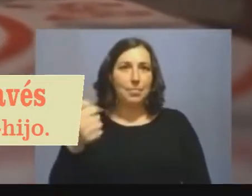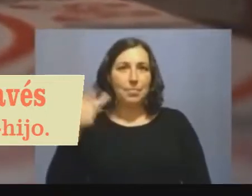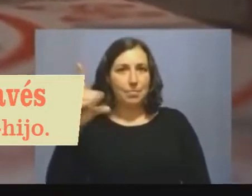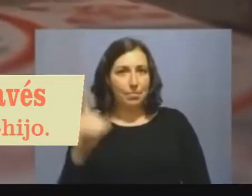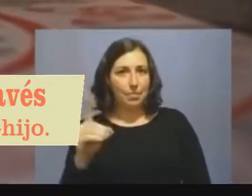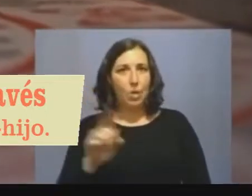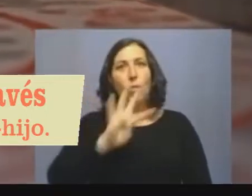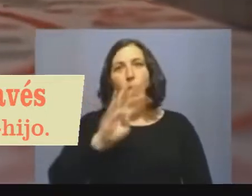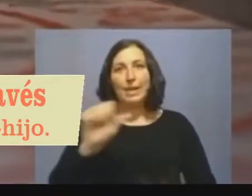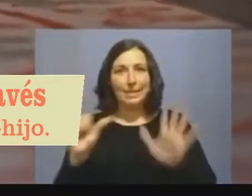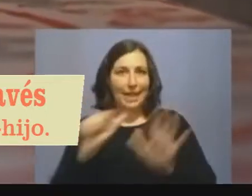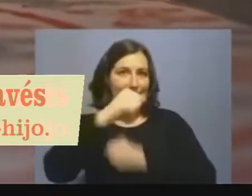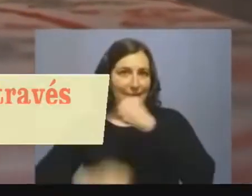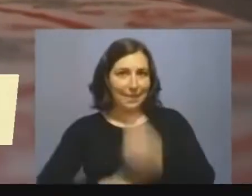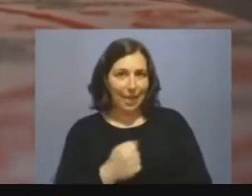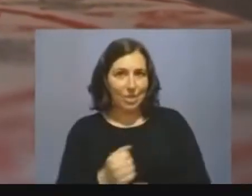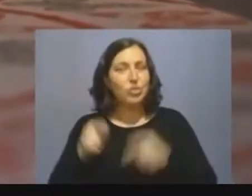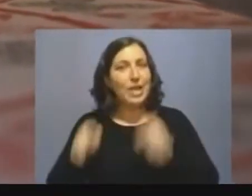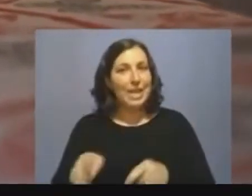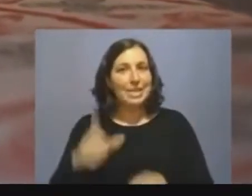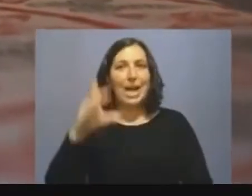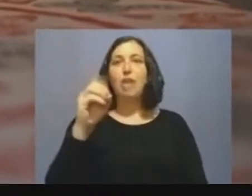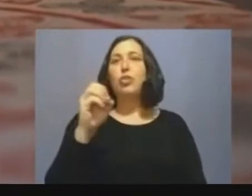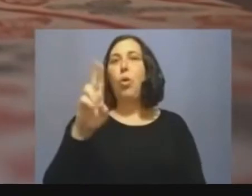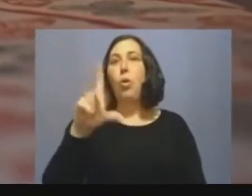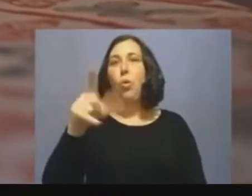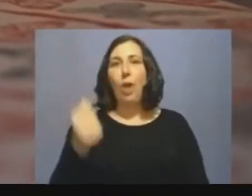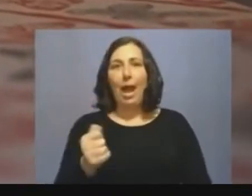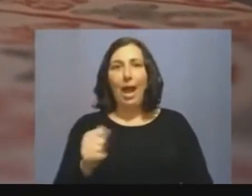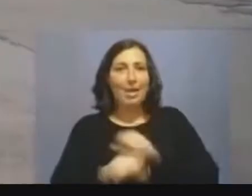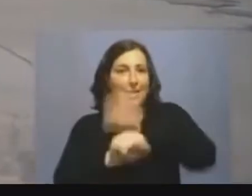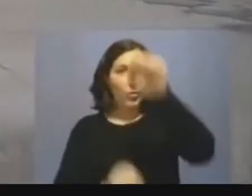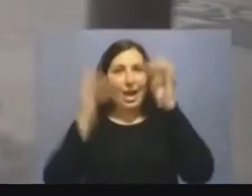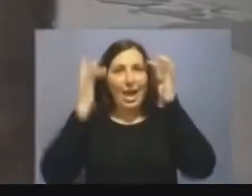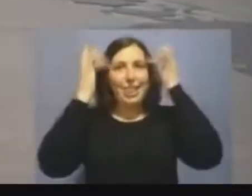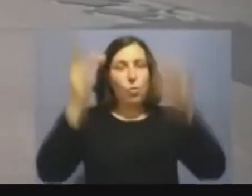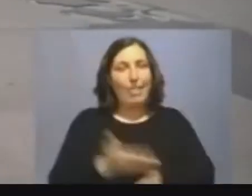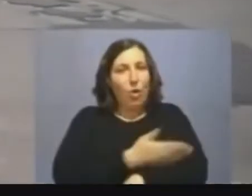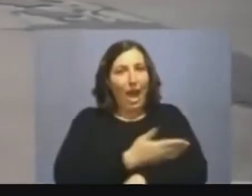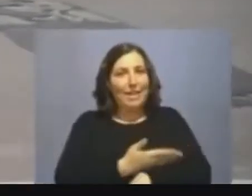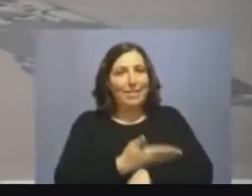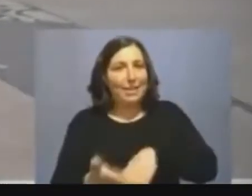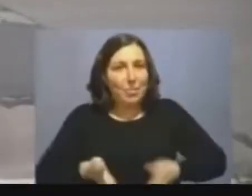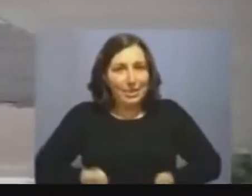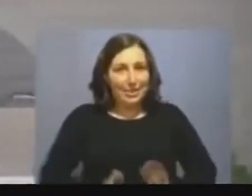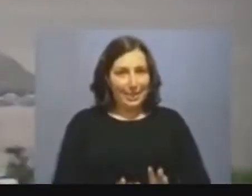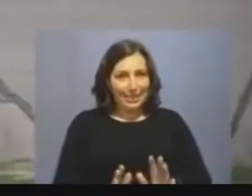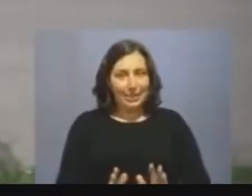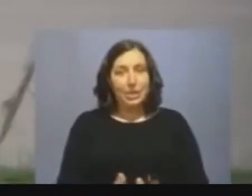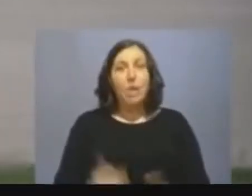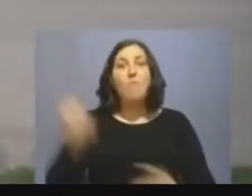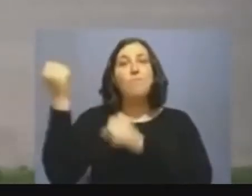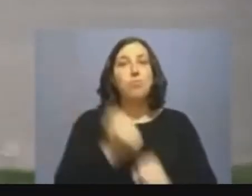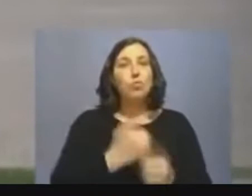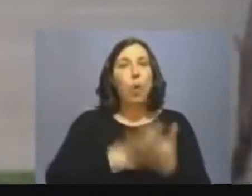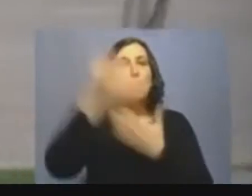importante porque recibimos el apoyo de ellos todo el tiempo también y bueno ahora que decís esto claro el apoyo y eso sí las personas que nos están